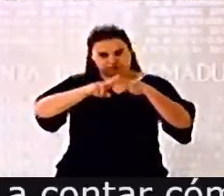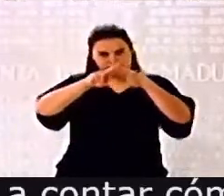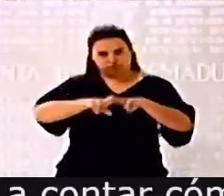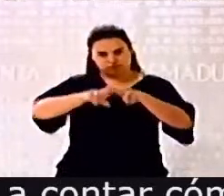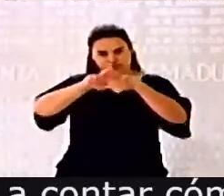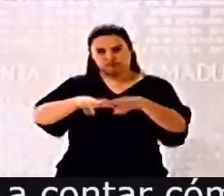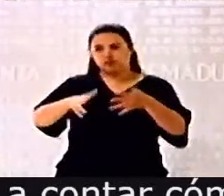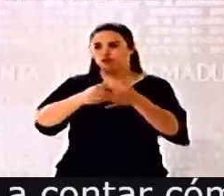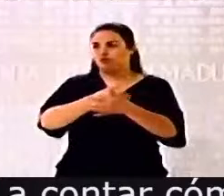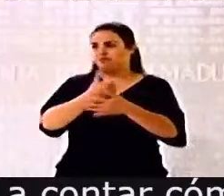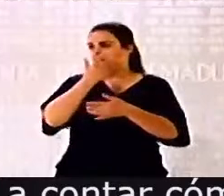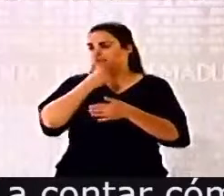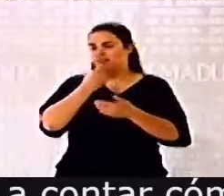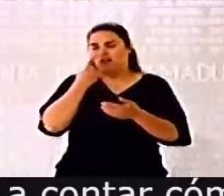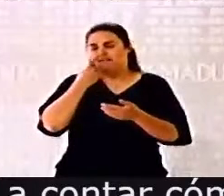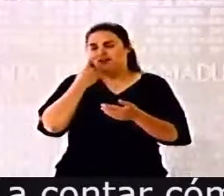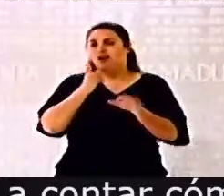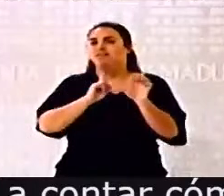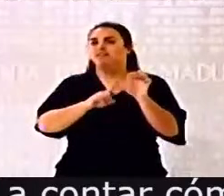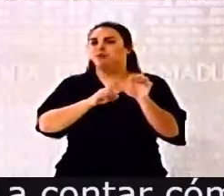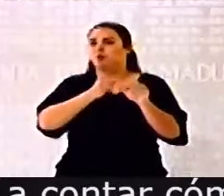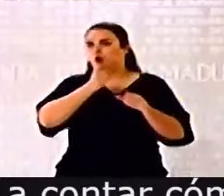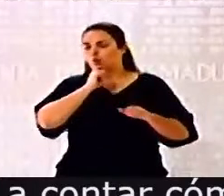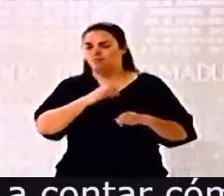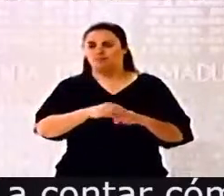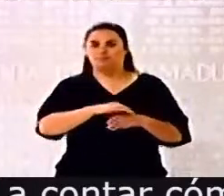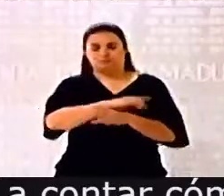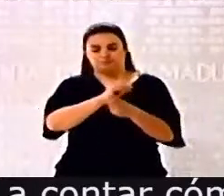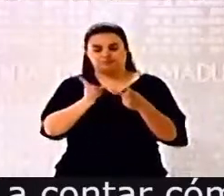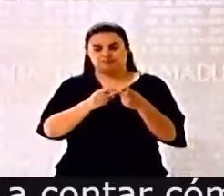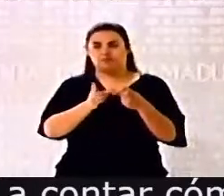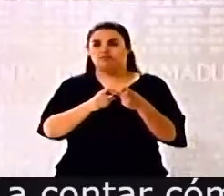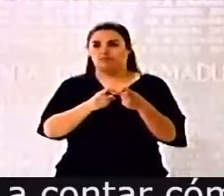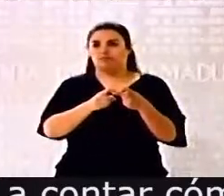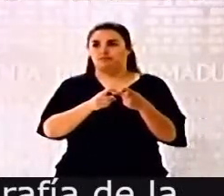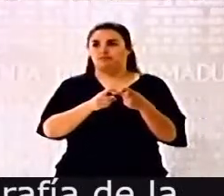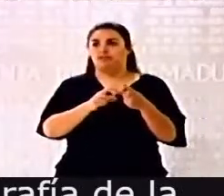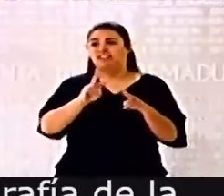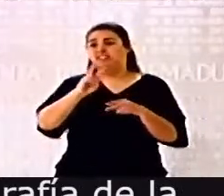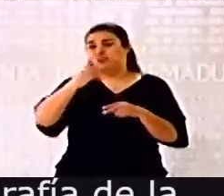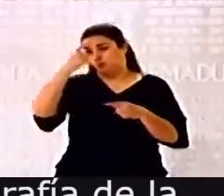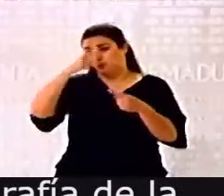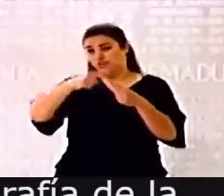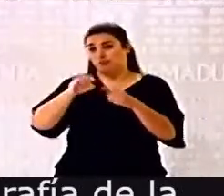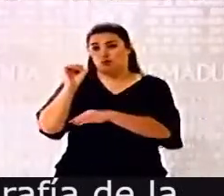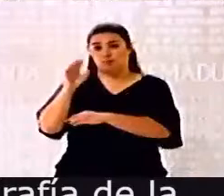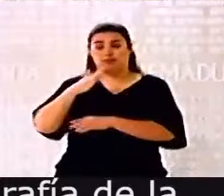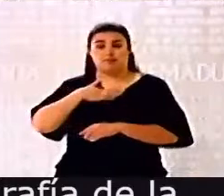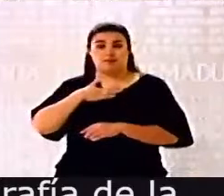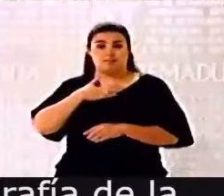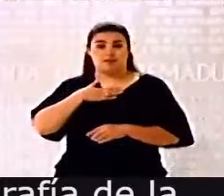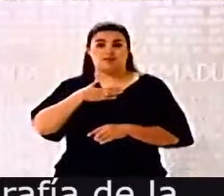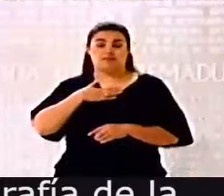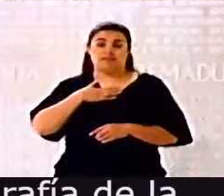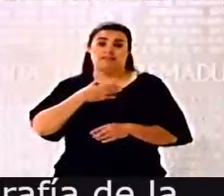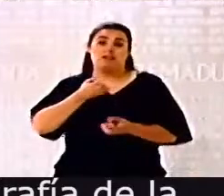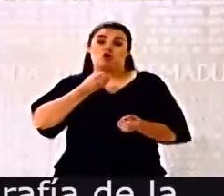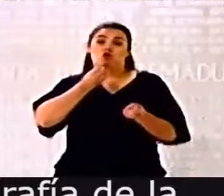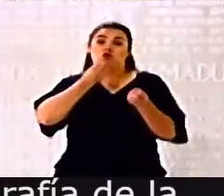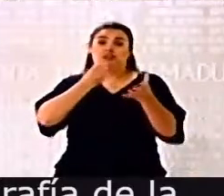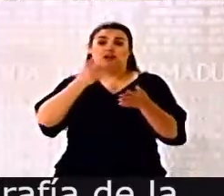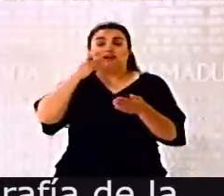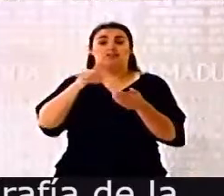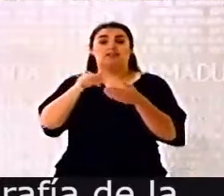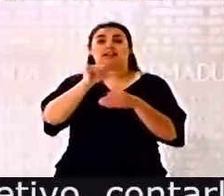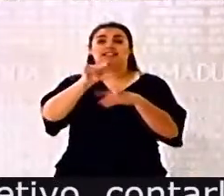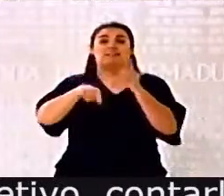cómo está la pandemia en Extremadura. 2, había un segundo objetivo en mi comparecencia, que era contarles qué es lo que iba a pasar